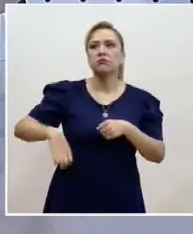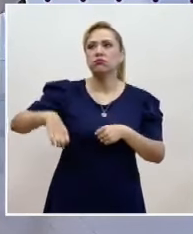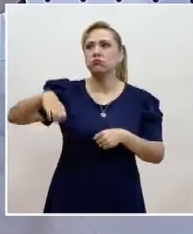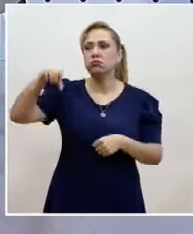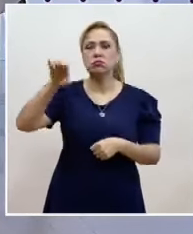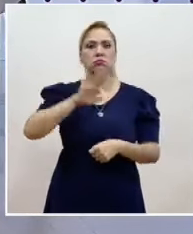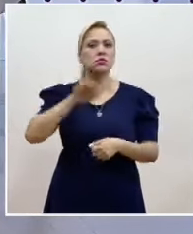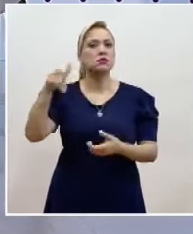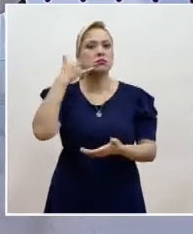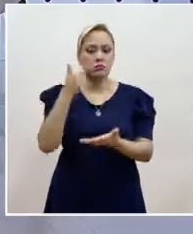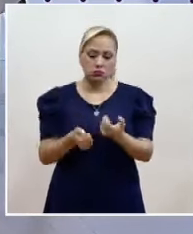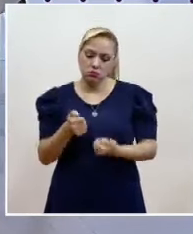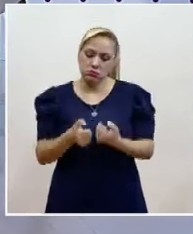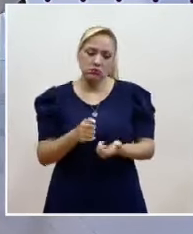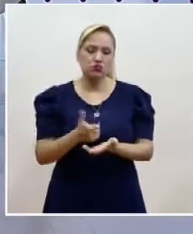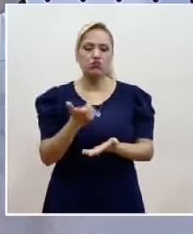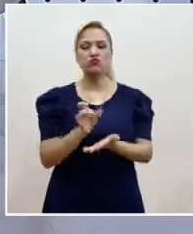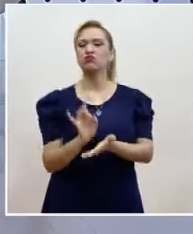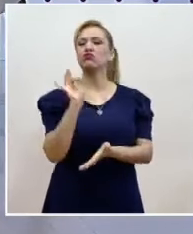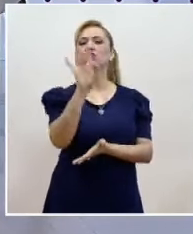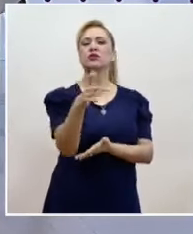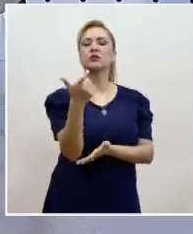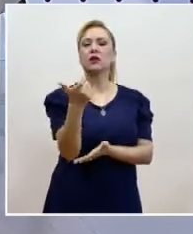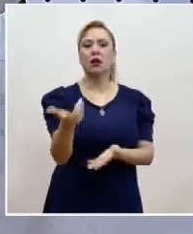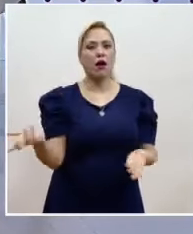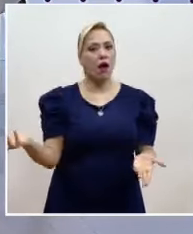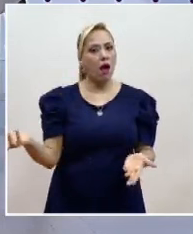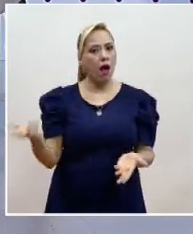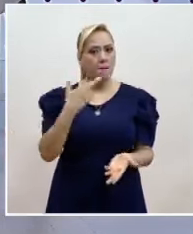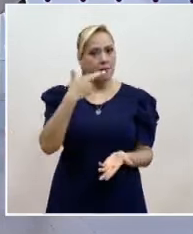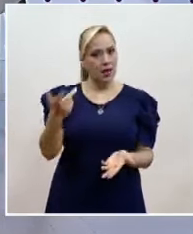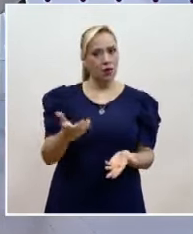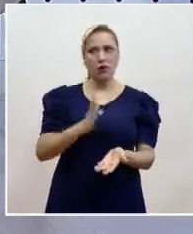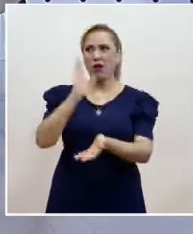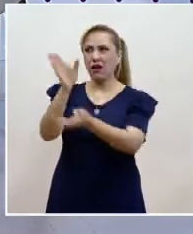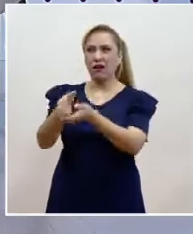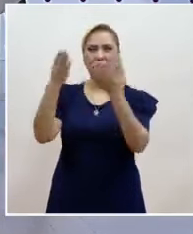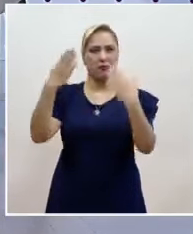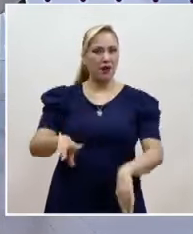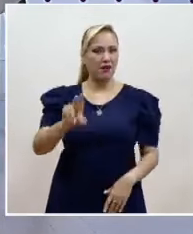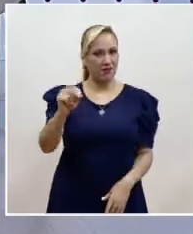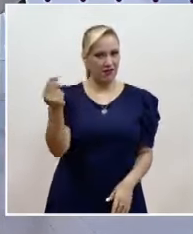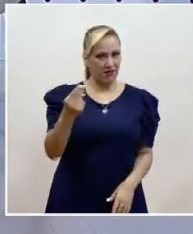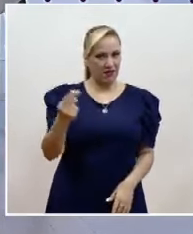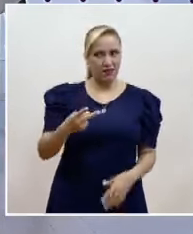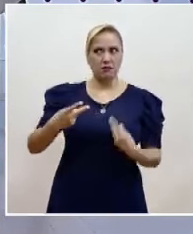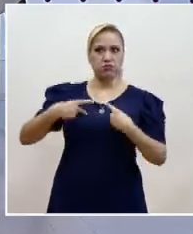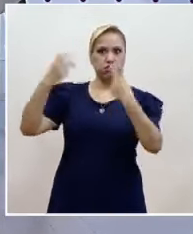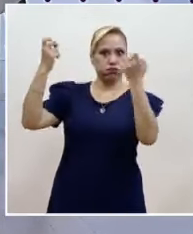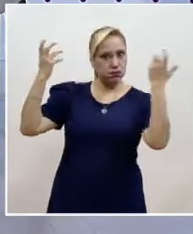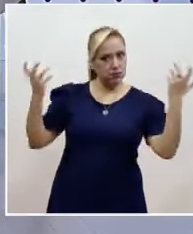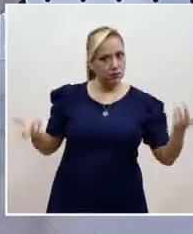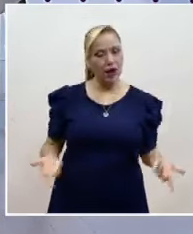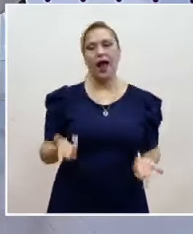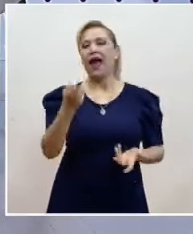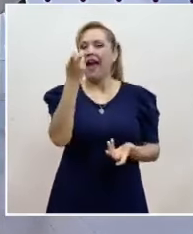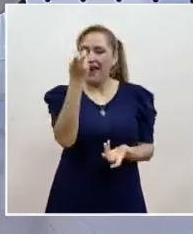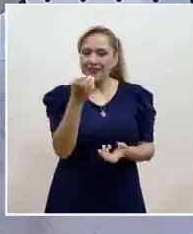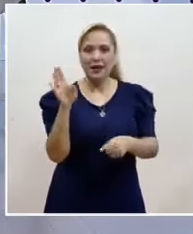transferencias desde su celular y todo es más seguro, tranquilo que ir al banco. Claro. Pues bueno, ver cómo eso traducir ese